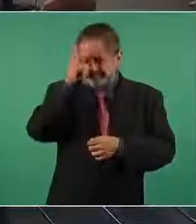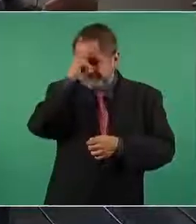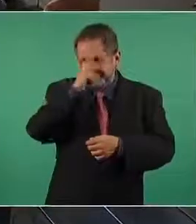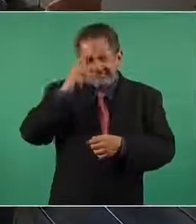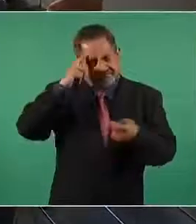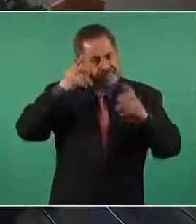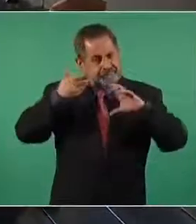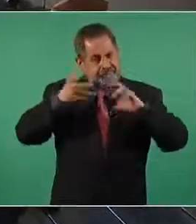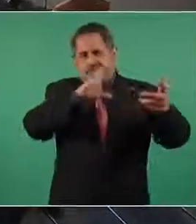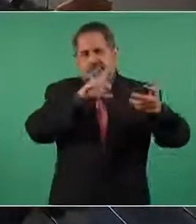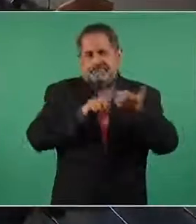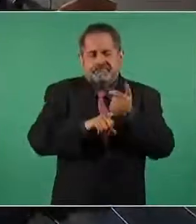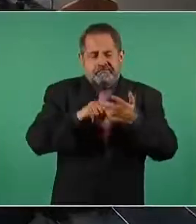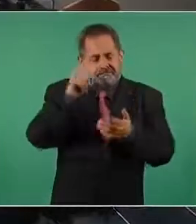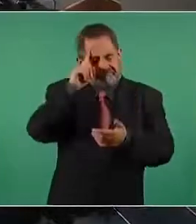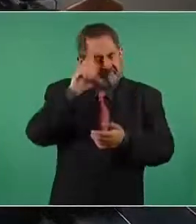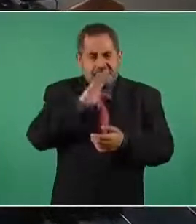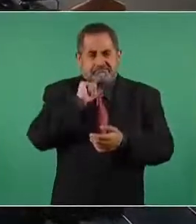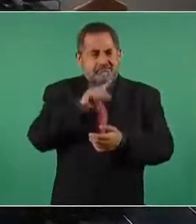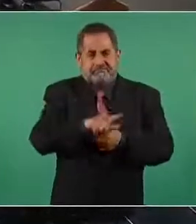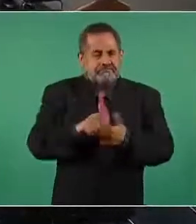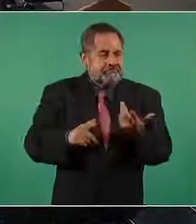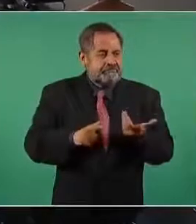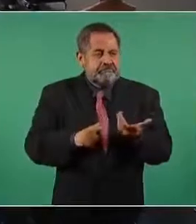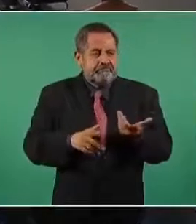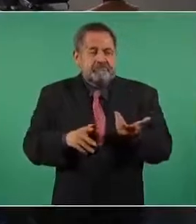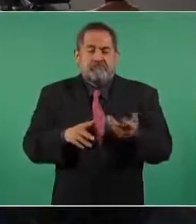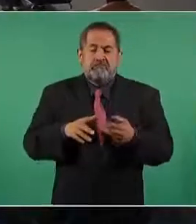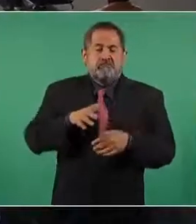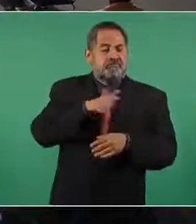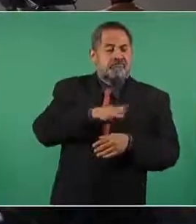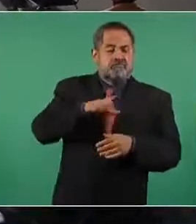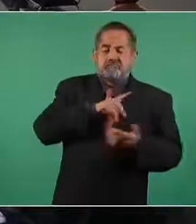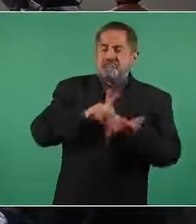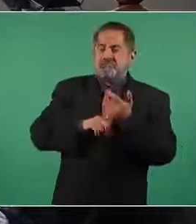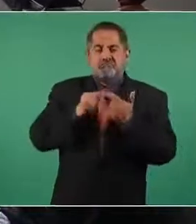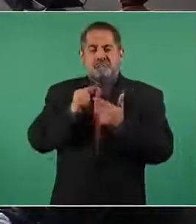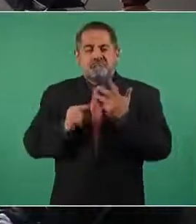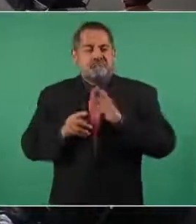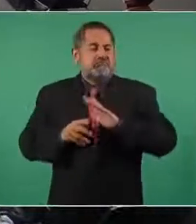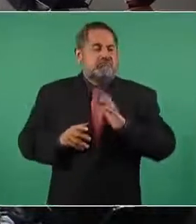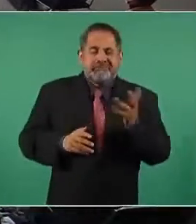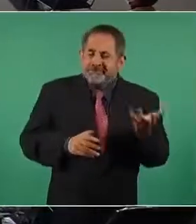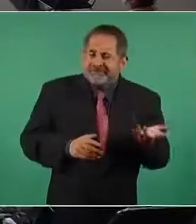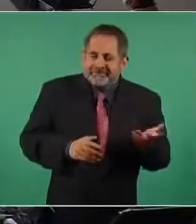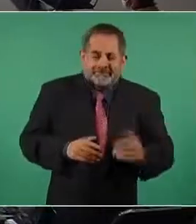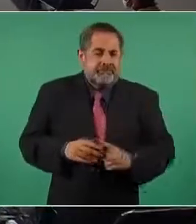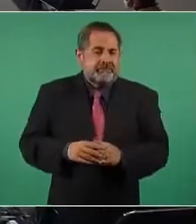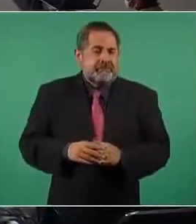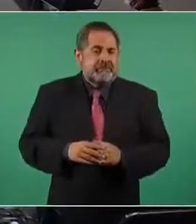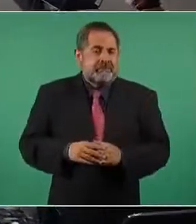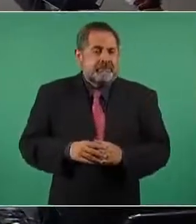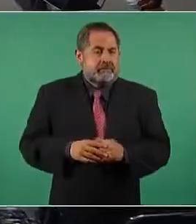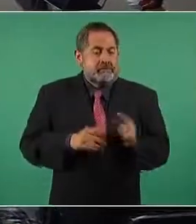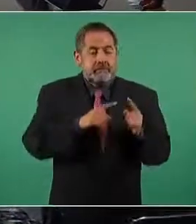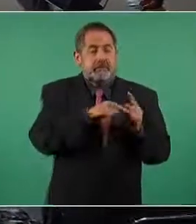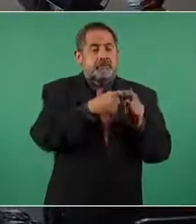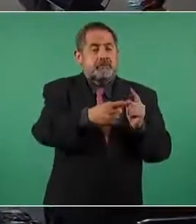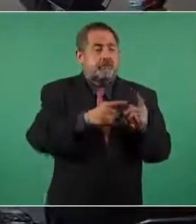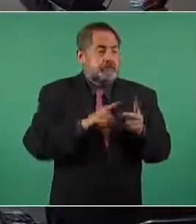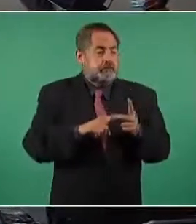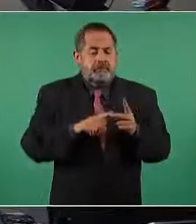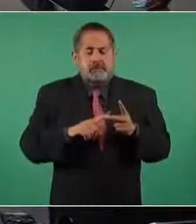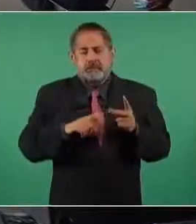psicopáticos, esquizofrenia, negación fálica y entre otros. La madre o la